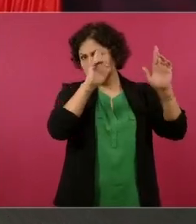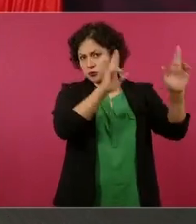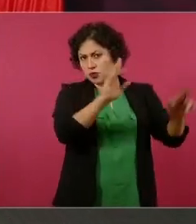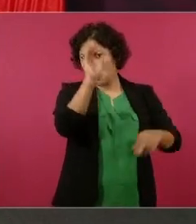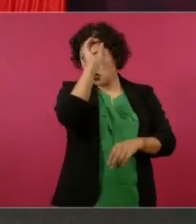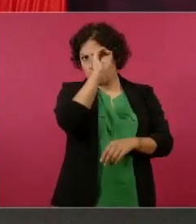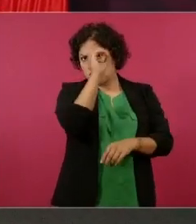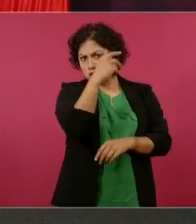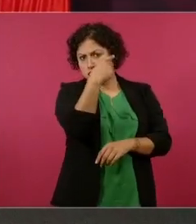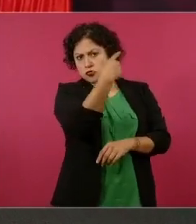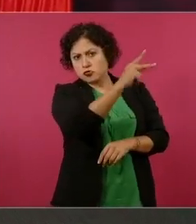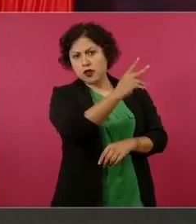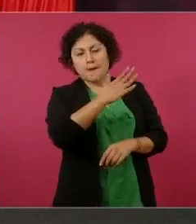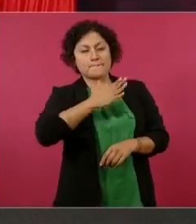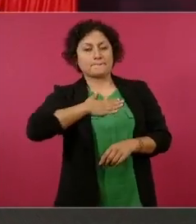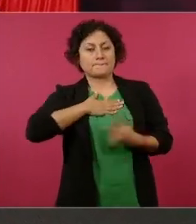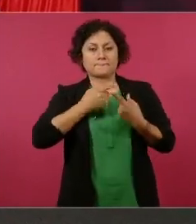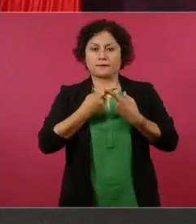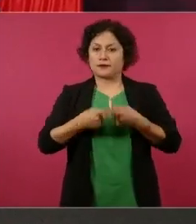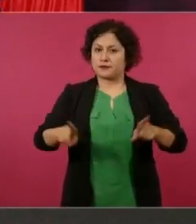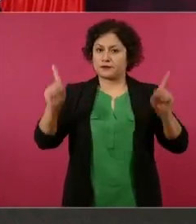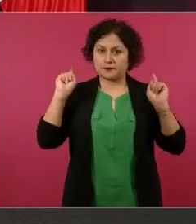compartimos.